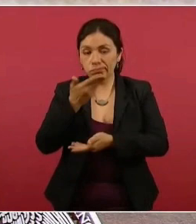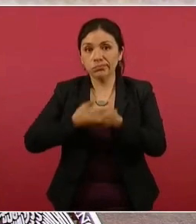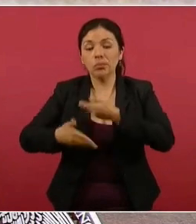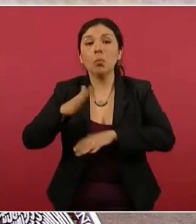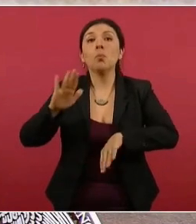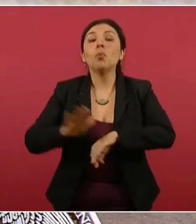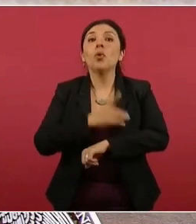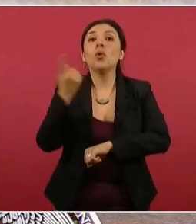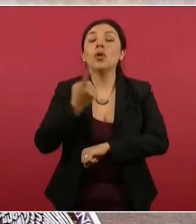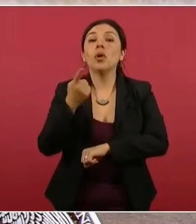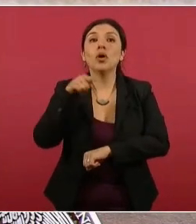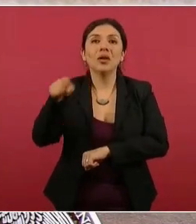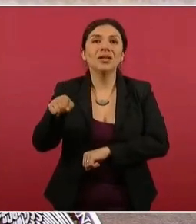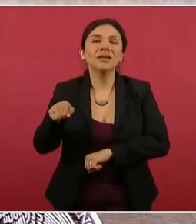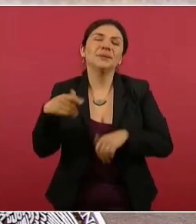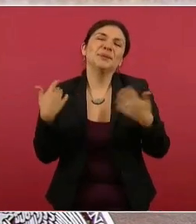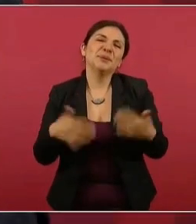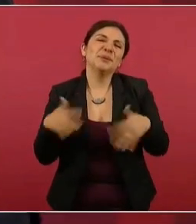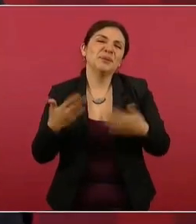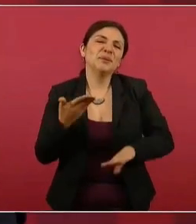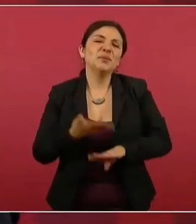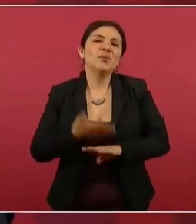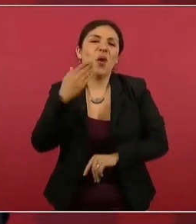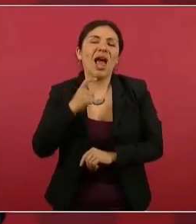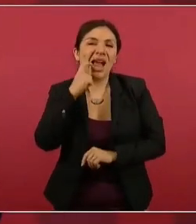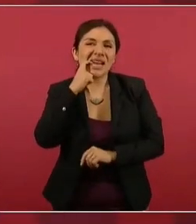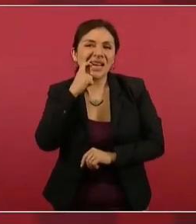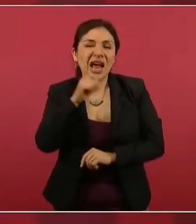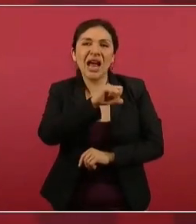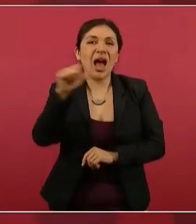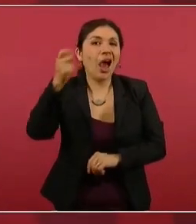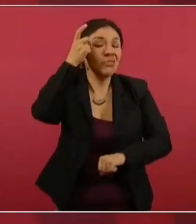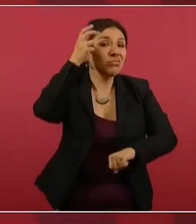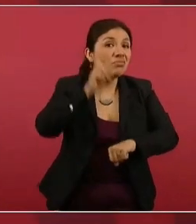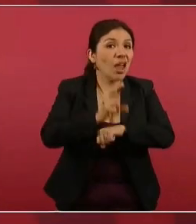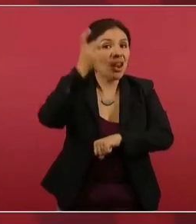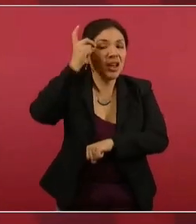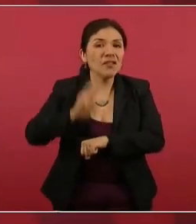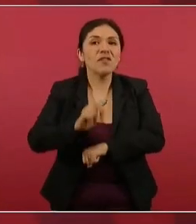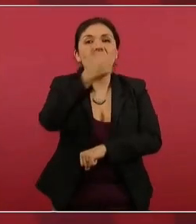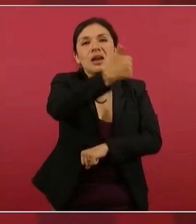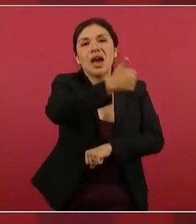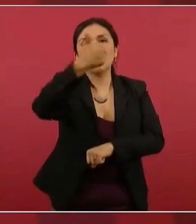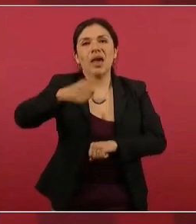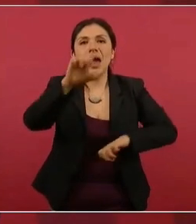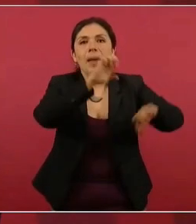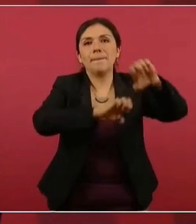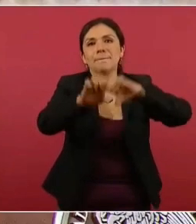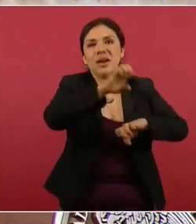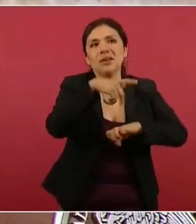porque son muy celosos los directivos de cada una de estas empresas, y qué bueno,